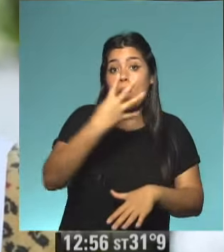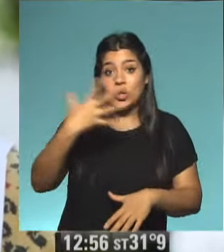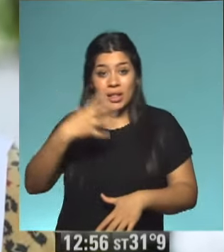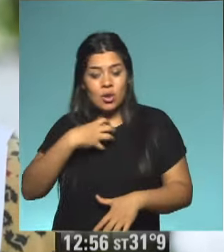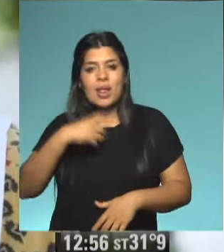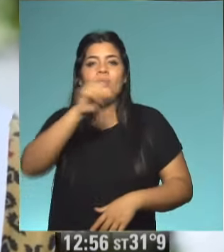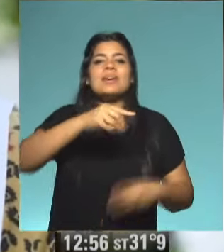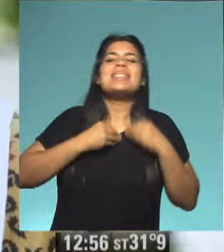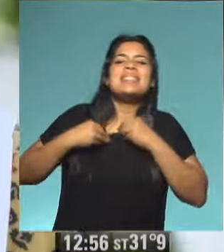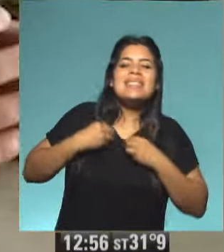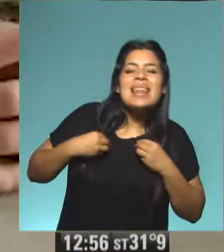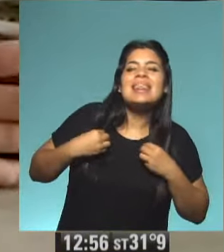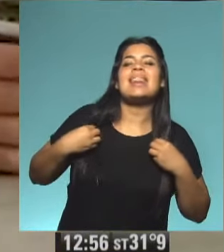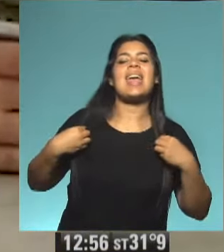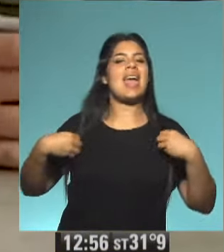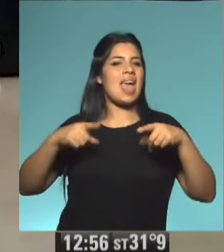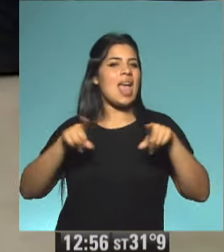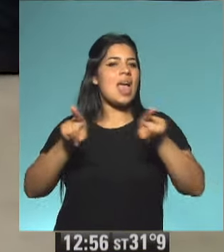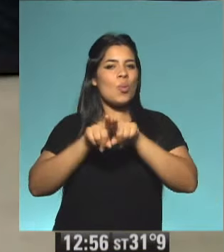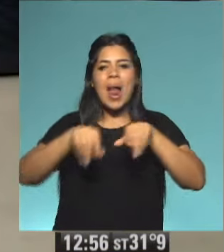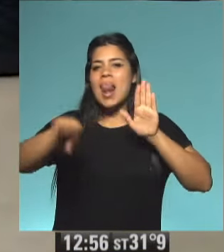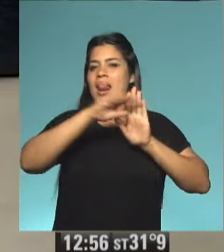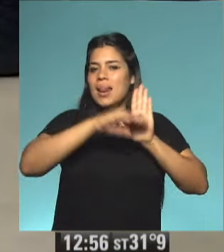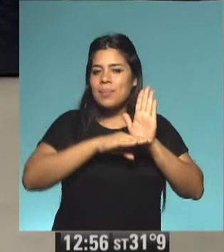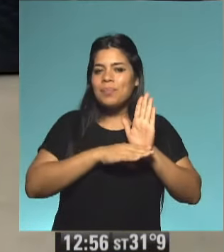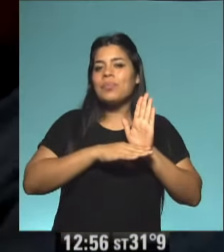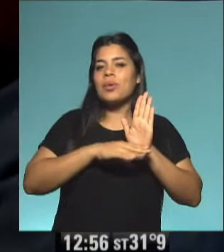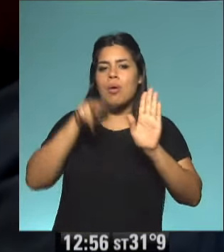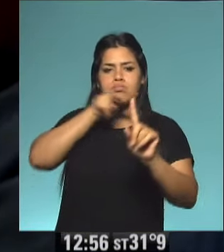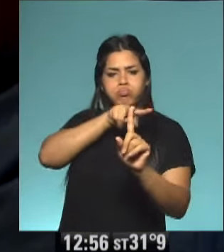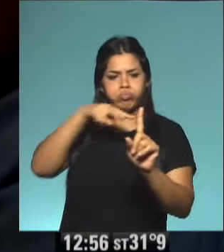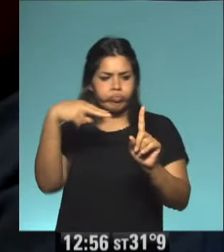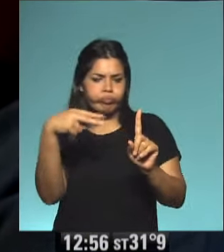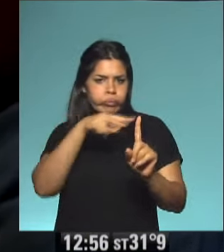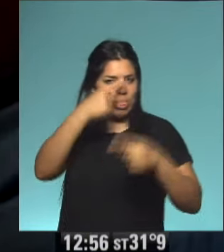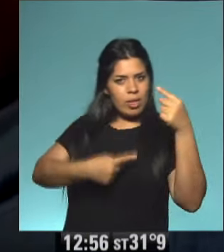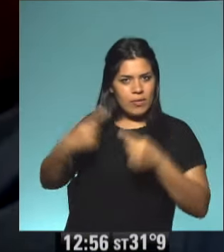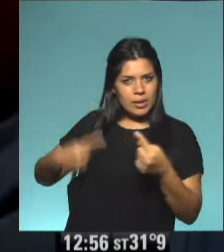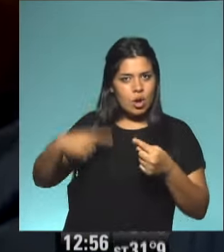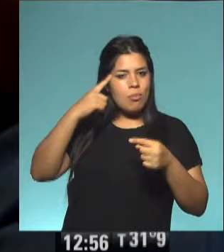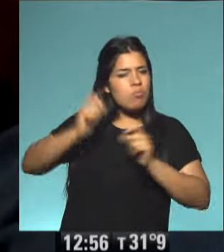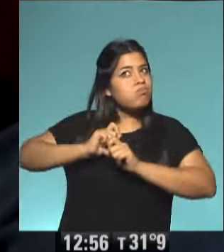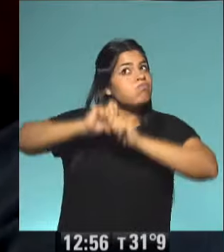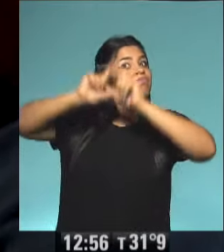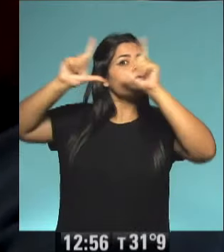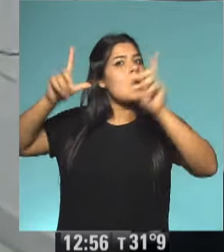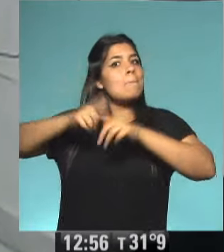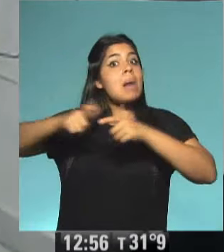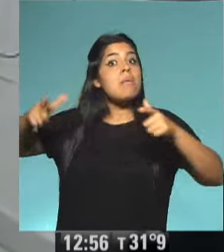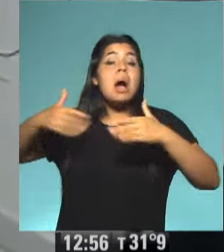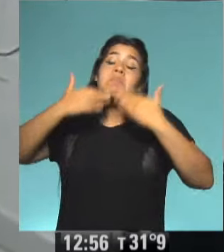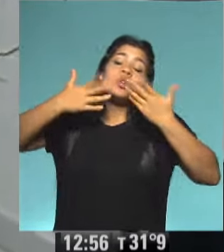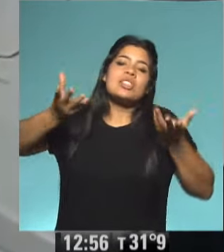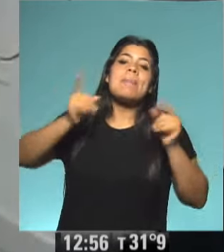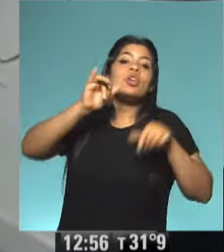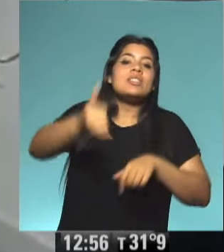esta riqueza de poder mirar los temas desde muchos lugares y poder ampliar, no sé si el conocimiento, pero sí la curiosidad, ver que el mundo es